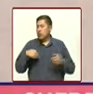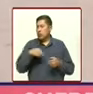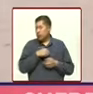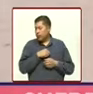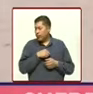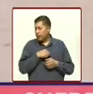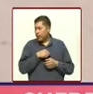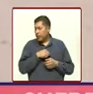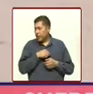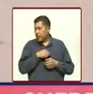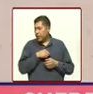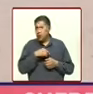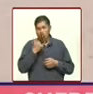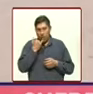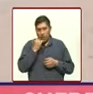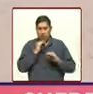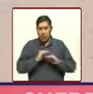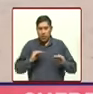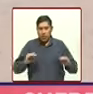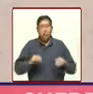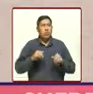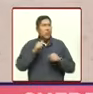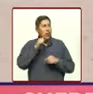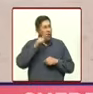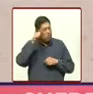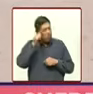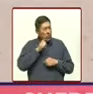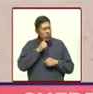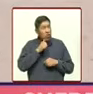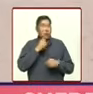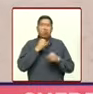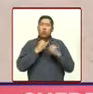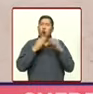estamos, sobre todo los niños y las personas mayores son las más